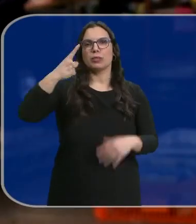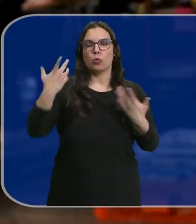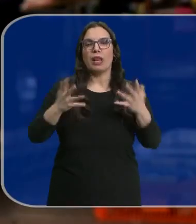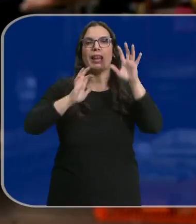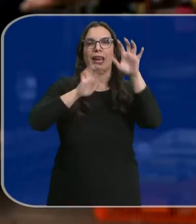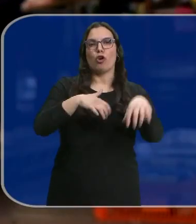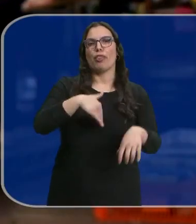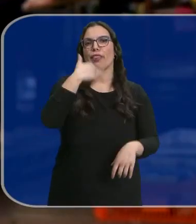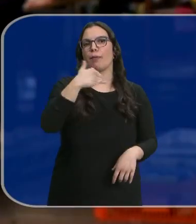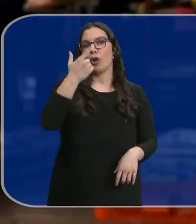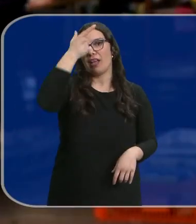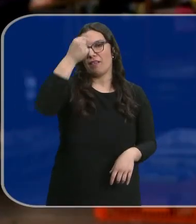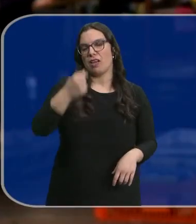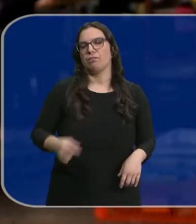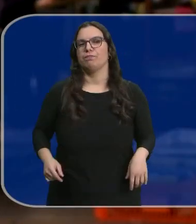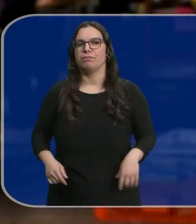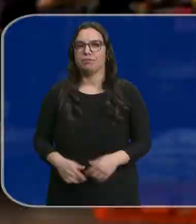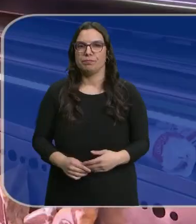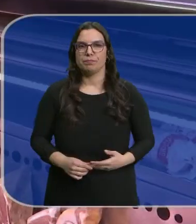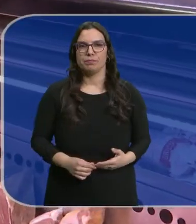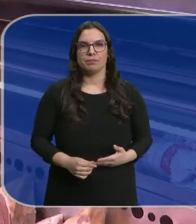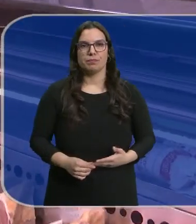son León, Zamora y Ávila.